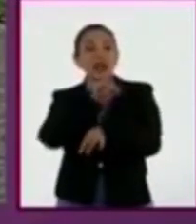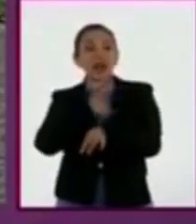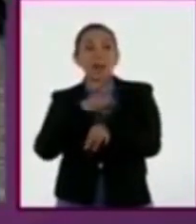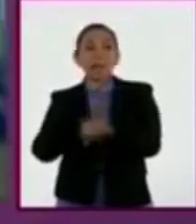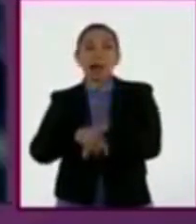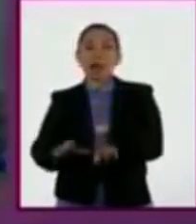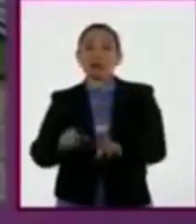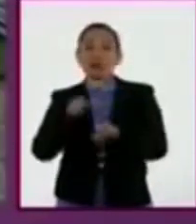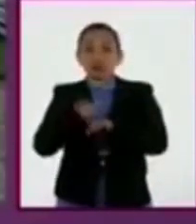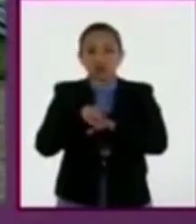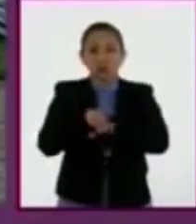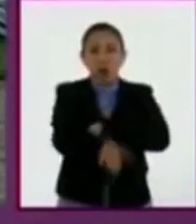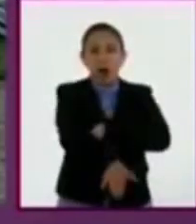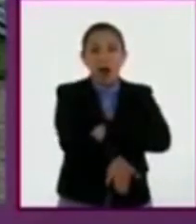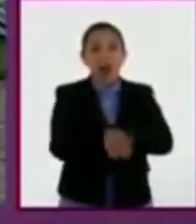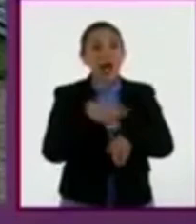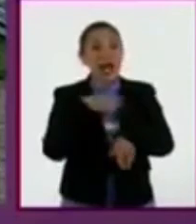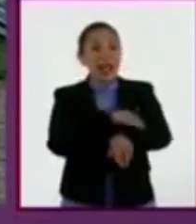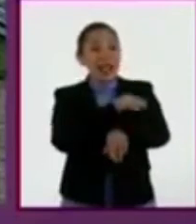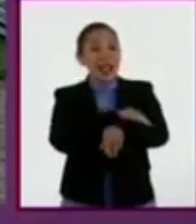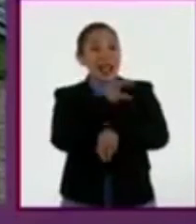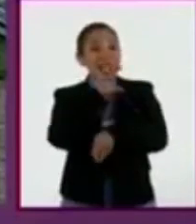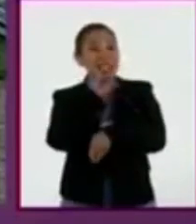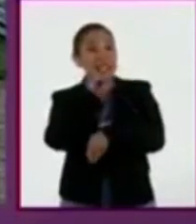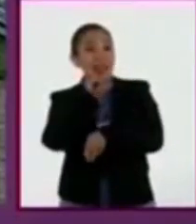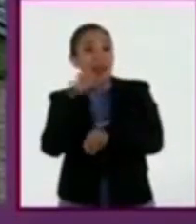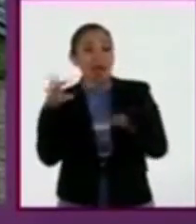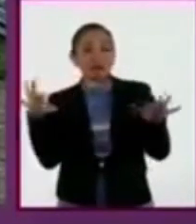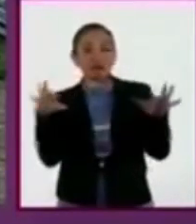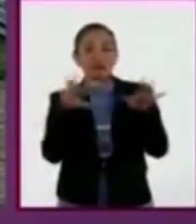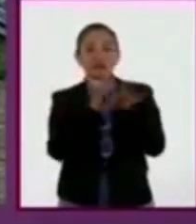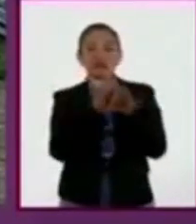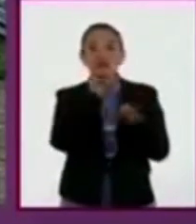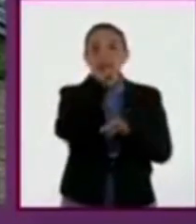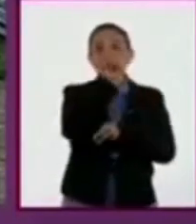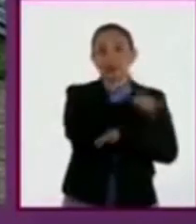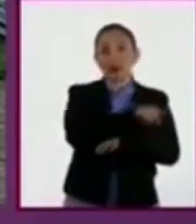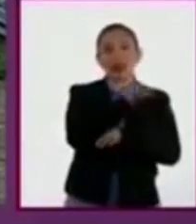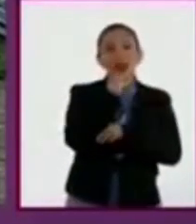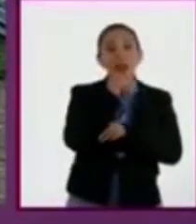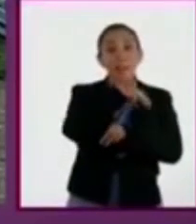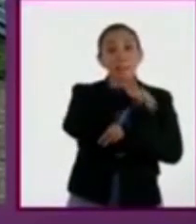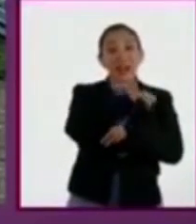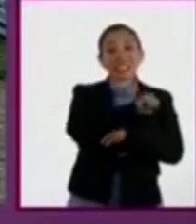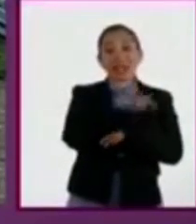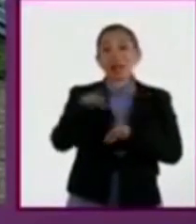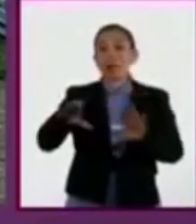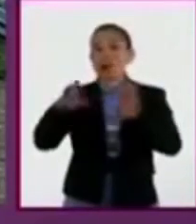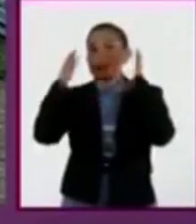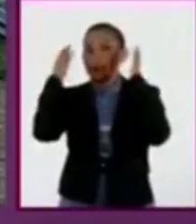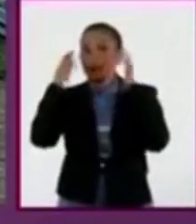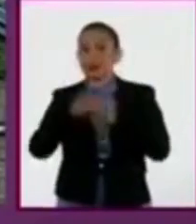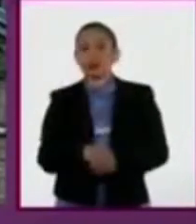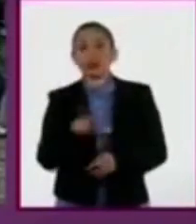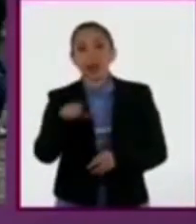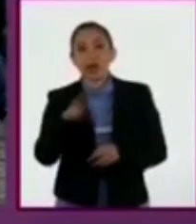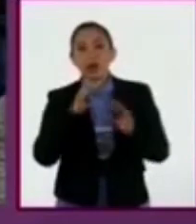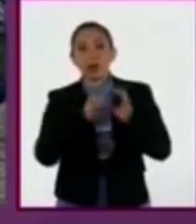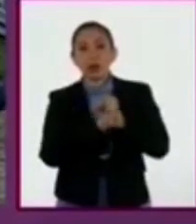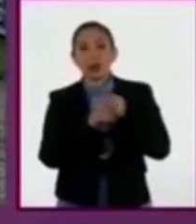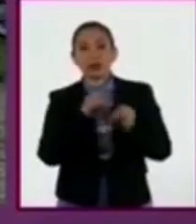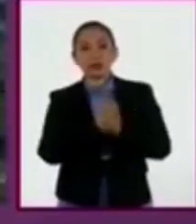será mayor. La energía cinética es directamente proporcional tanto a la masa como a la velocidad del